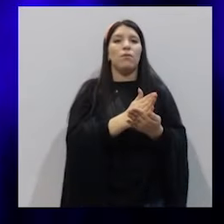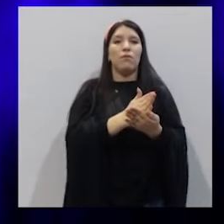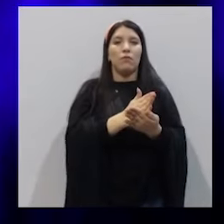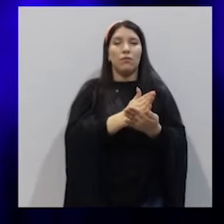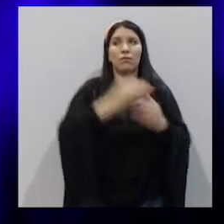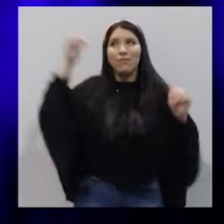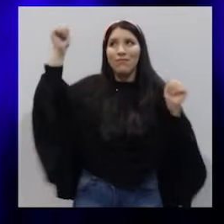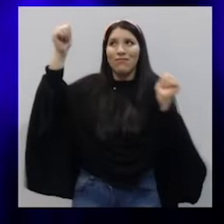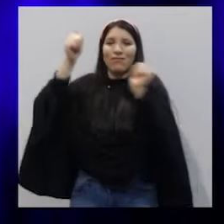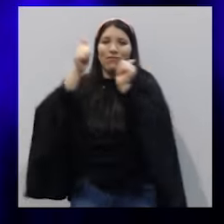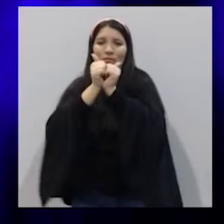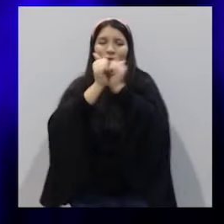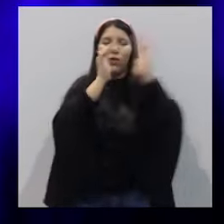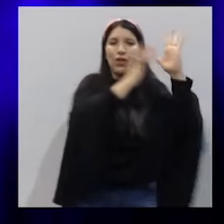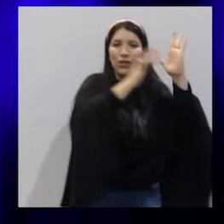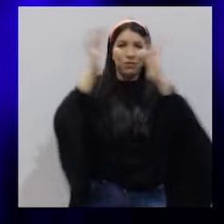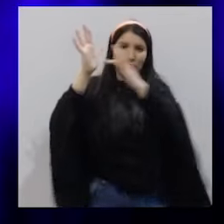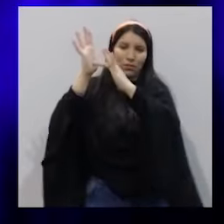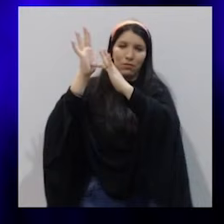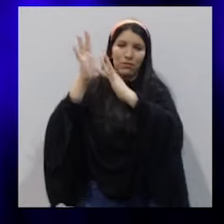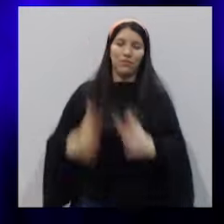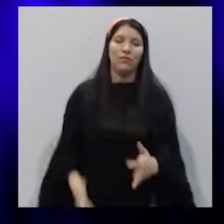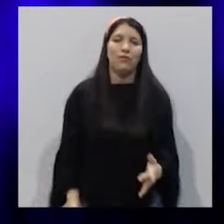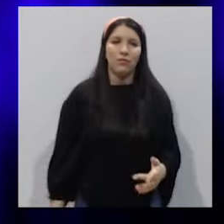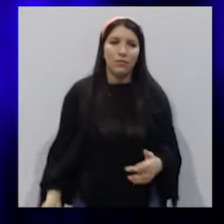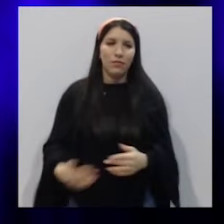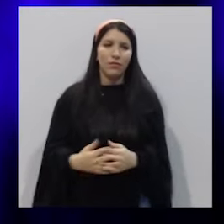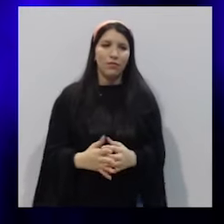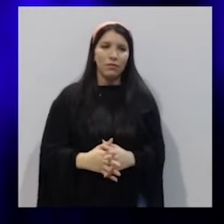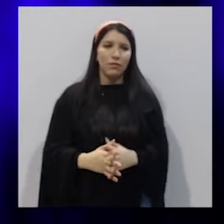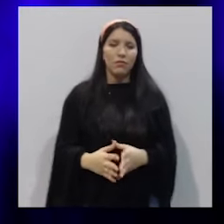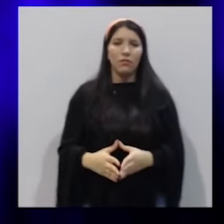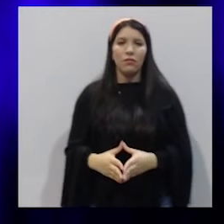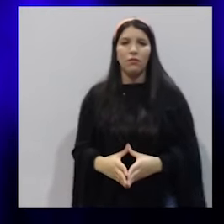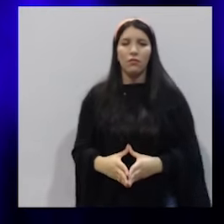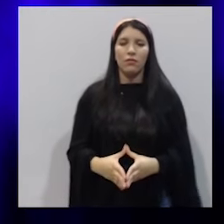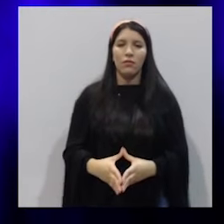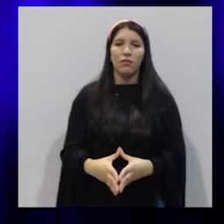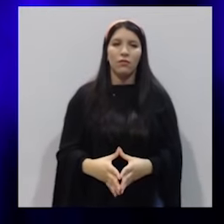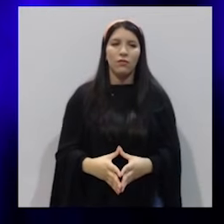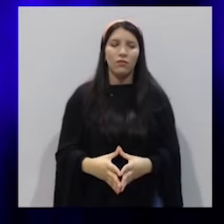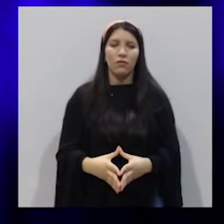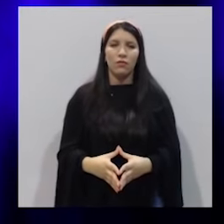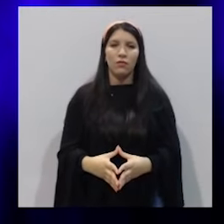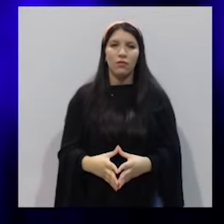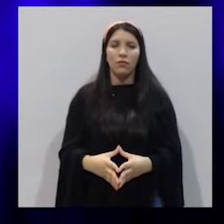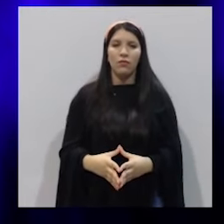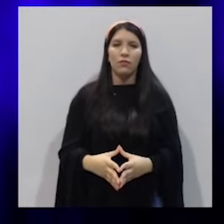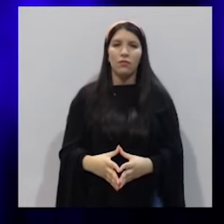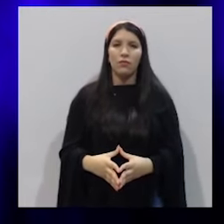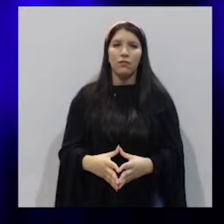jesús luego de ayunar 40 días fue tentado por satanás dice la biblia allí en el desierto